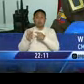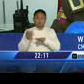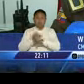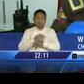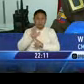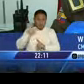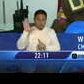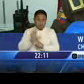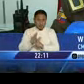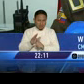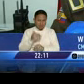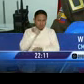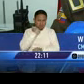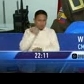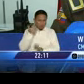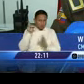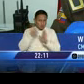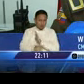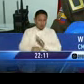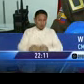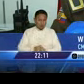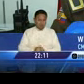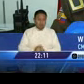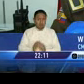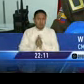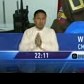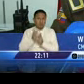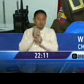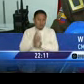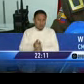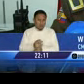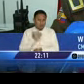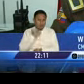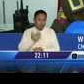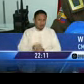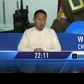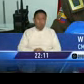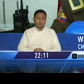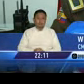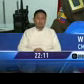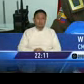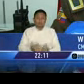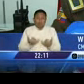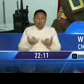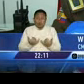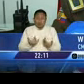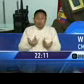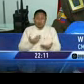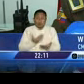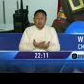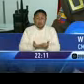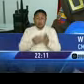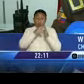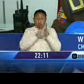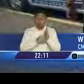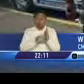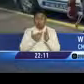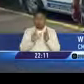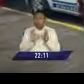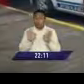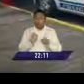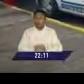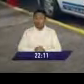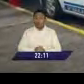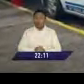amenazas, presentó algún tipo de denuncias, pedía protección, alguna situación parecida. Bueno, hasta el momento no tenemos ningún tipo de registro de ese tipo.